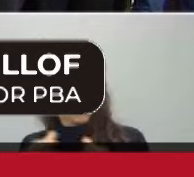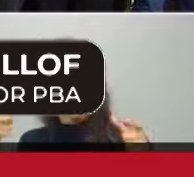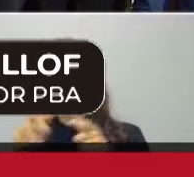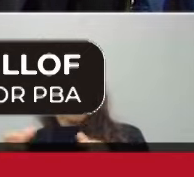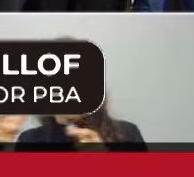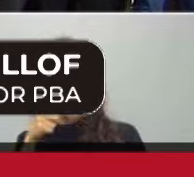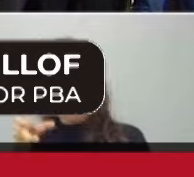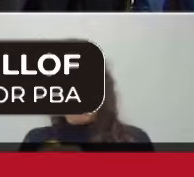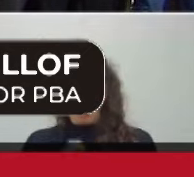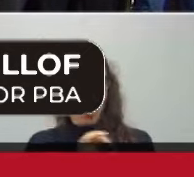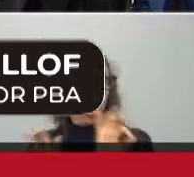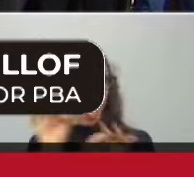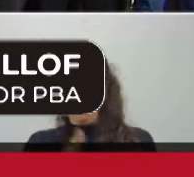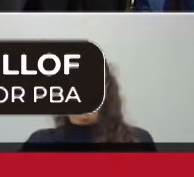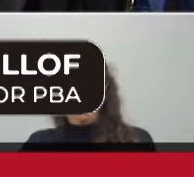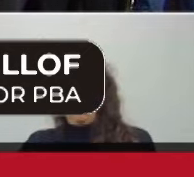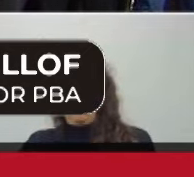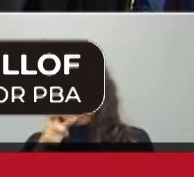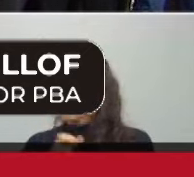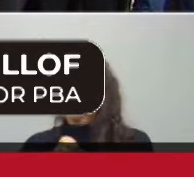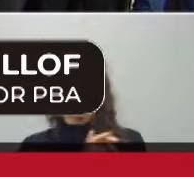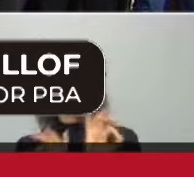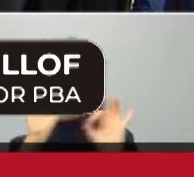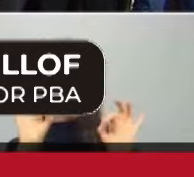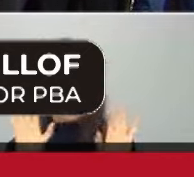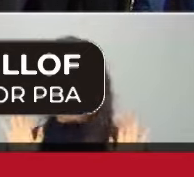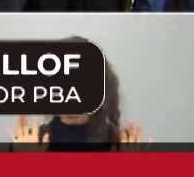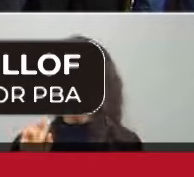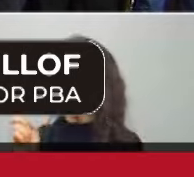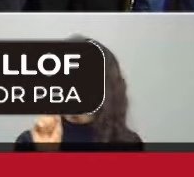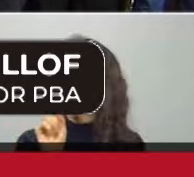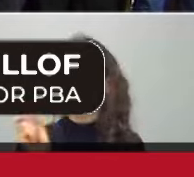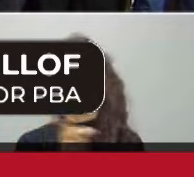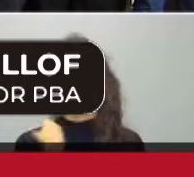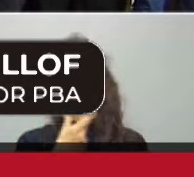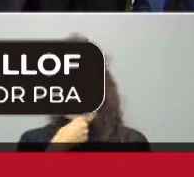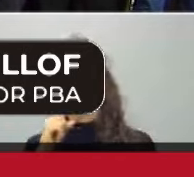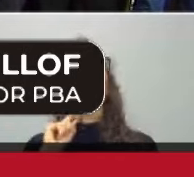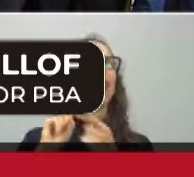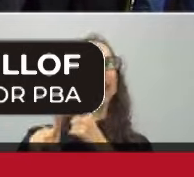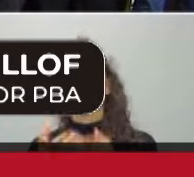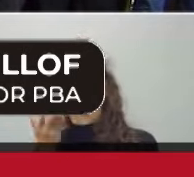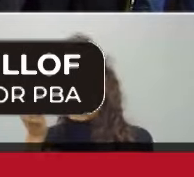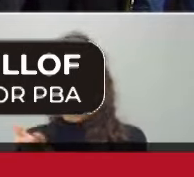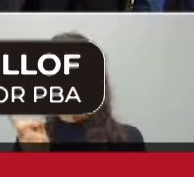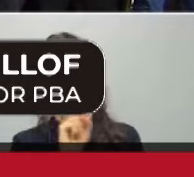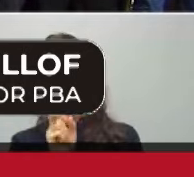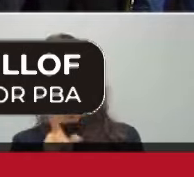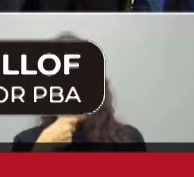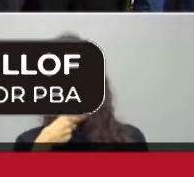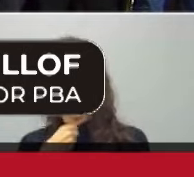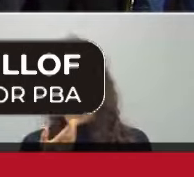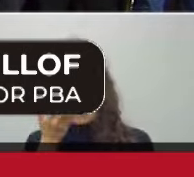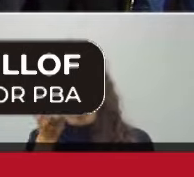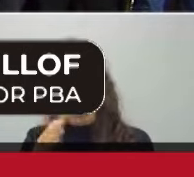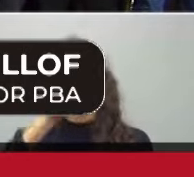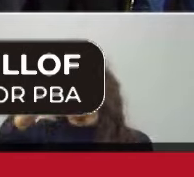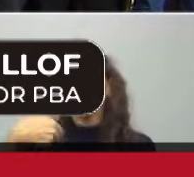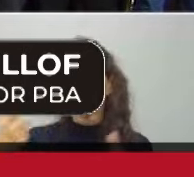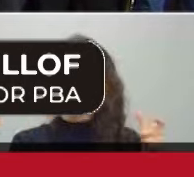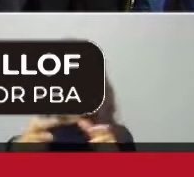recibimos respuesta, así que tampoco es que lo hacemos sin la voluntad de un encuentro personal, pero la verdad que no